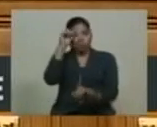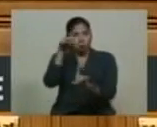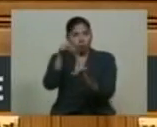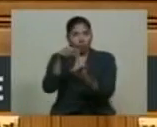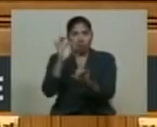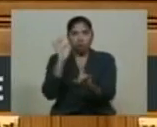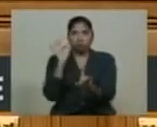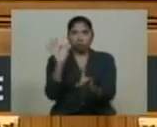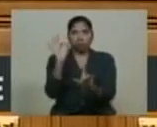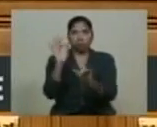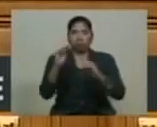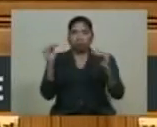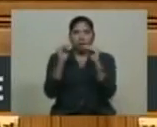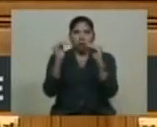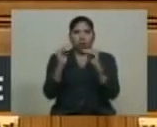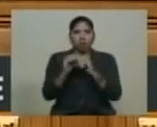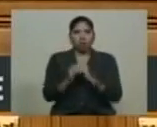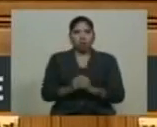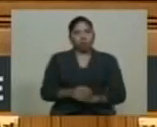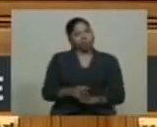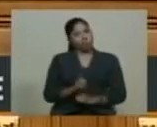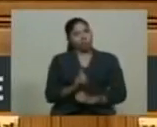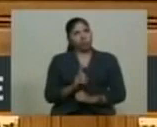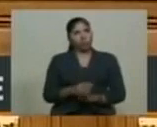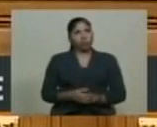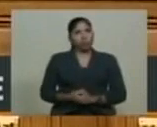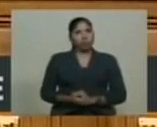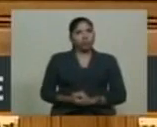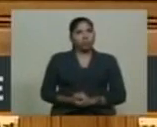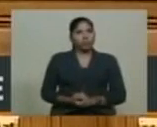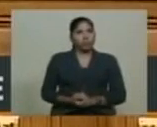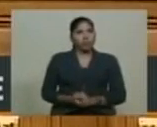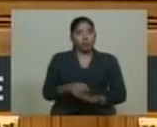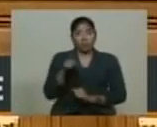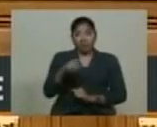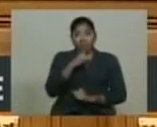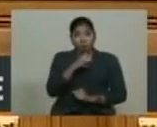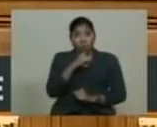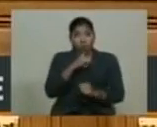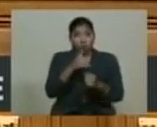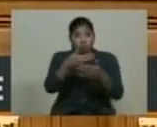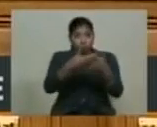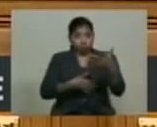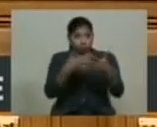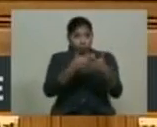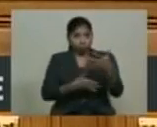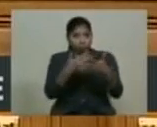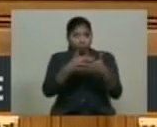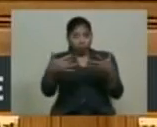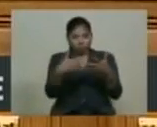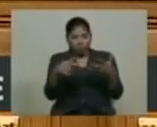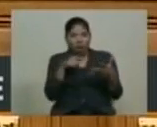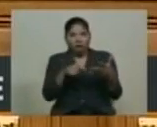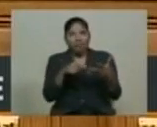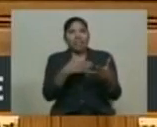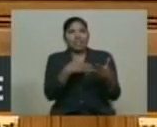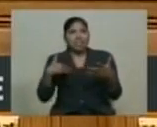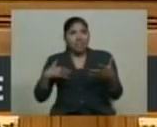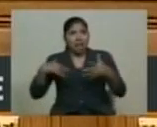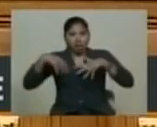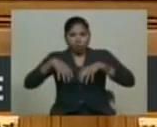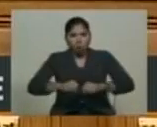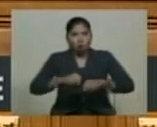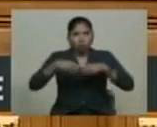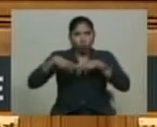informativa, aunque se quiera pasar por tal. Esa información, la de invadir nuestra